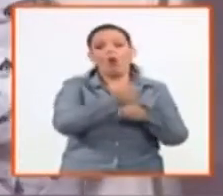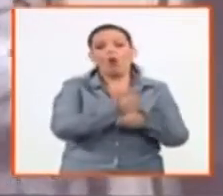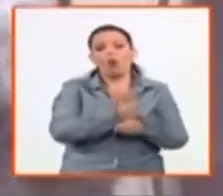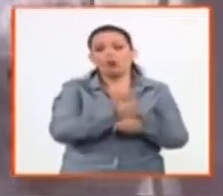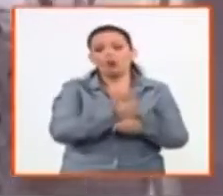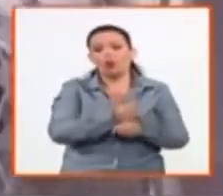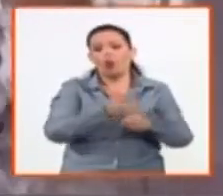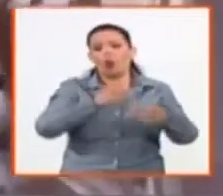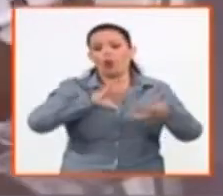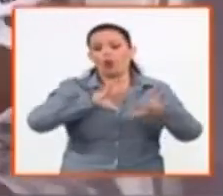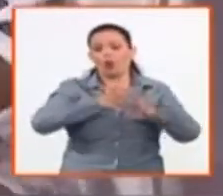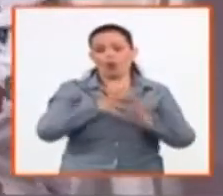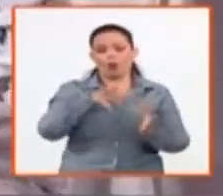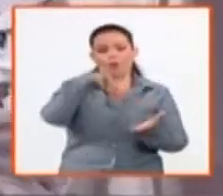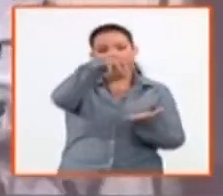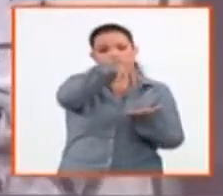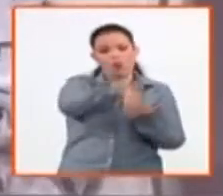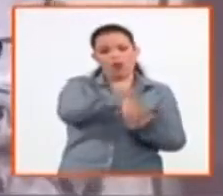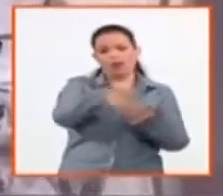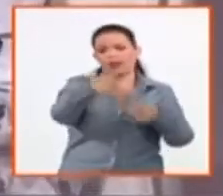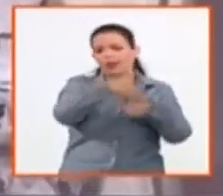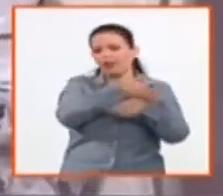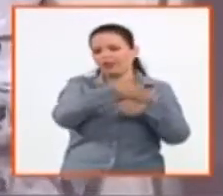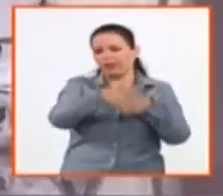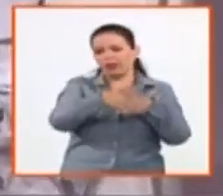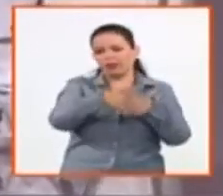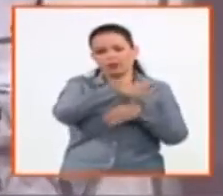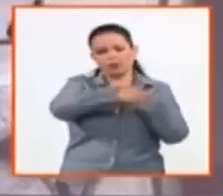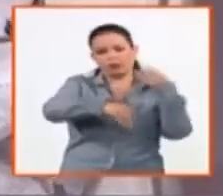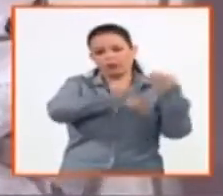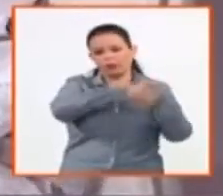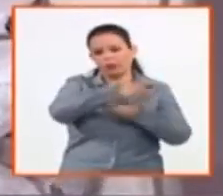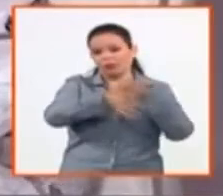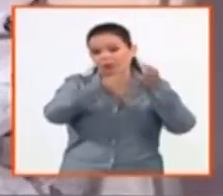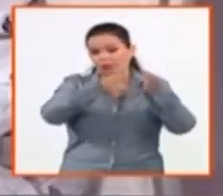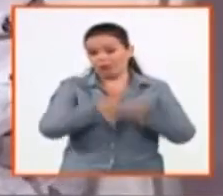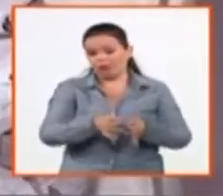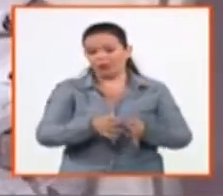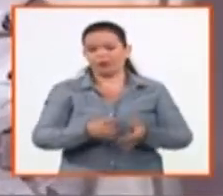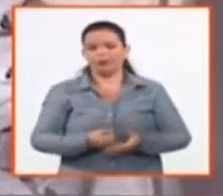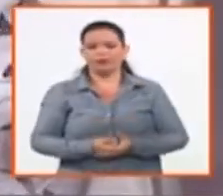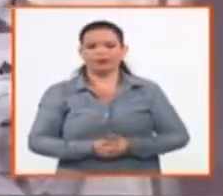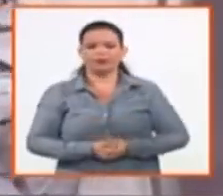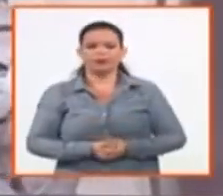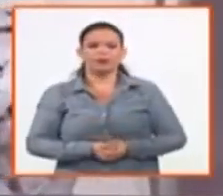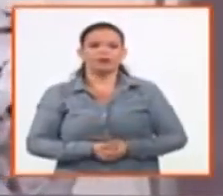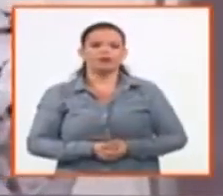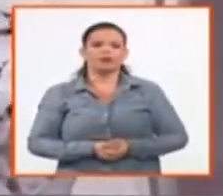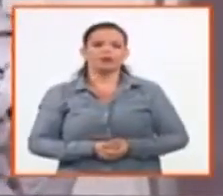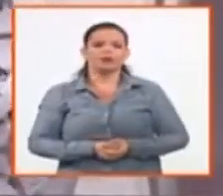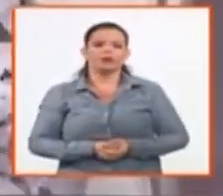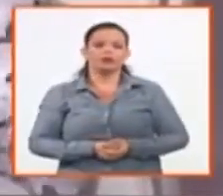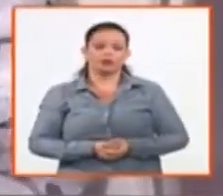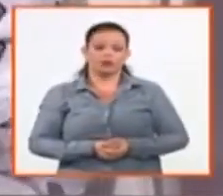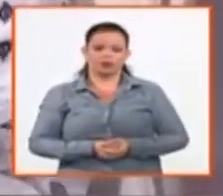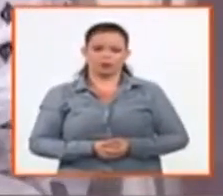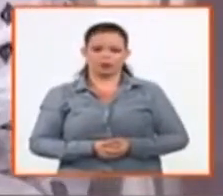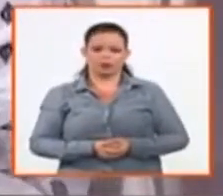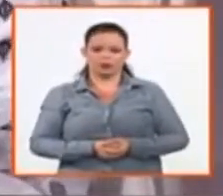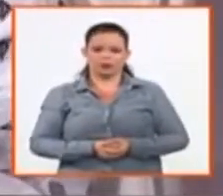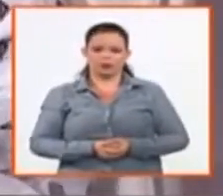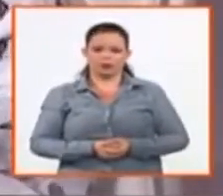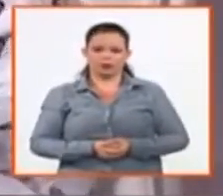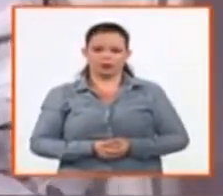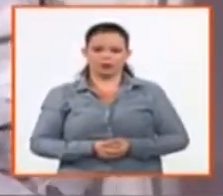en Afganistán, de otras regiones, el propio Estado Islámico, la propia Al-Qaeda, pueden utilizar o pueden ser utilizados para